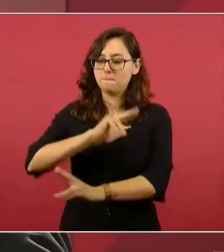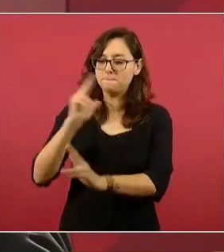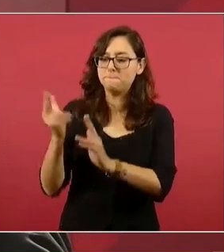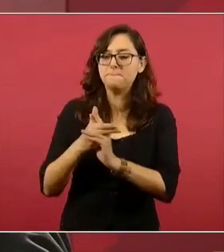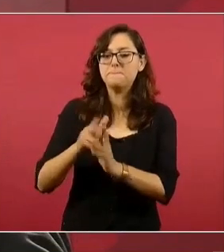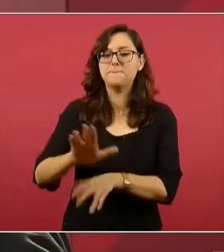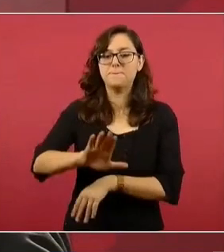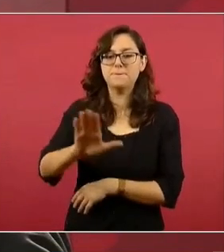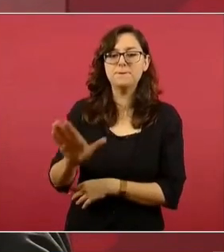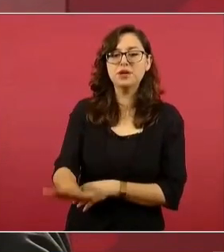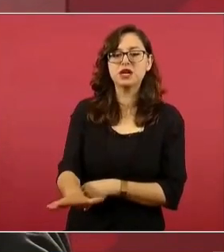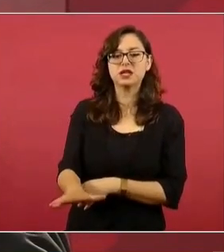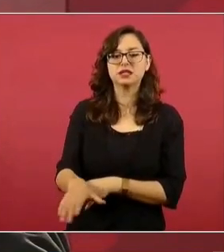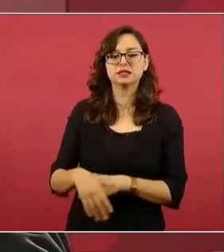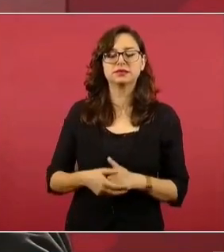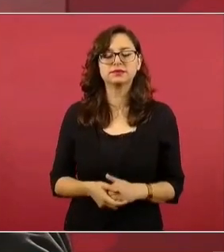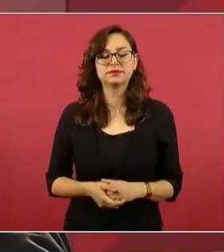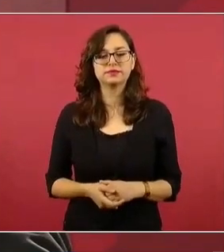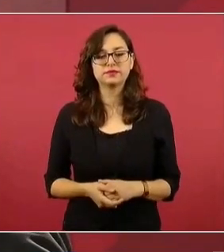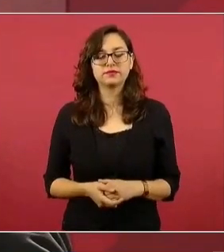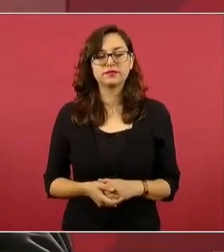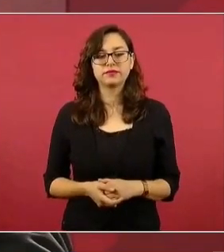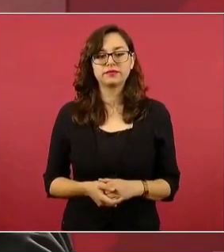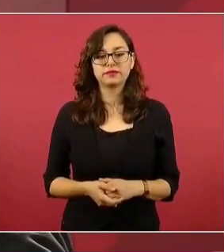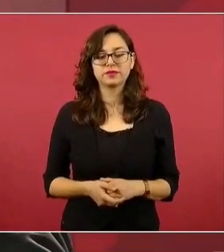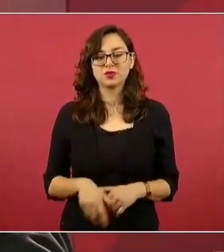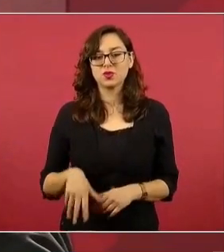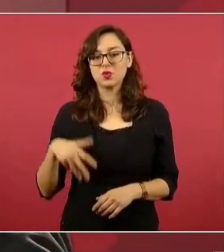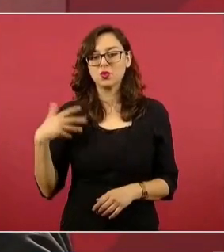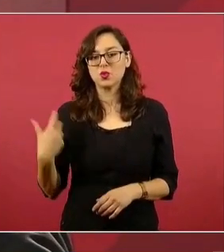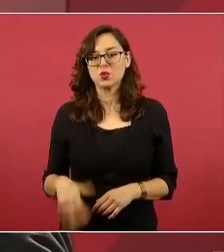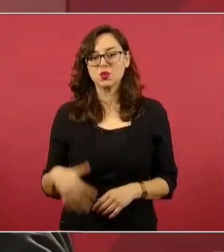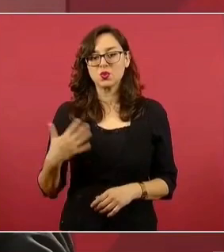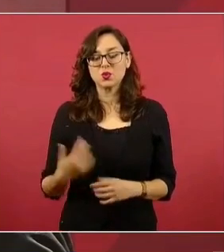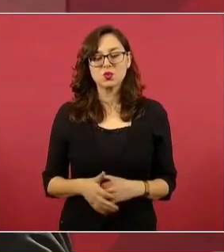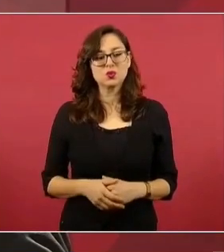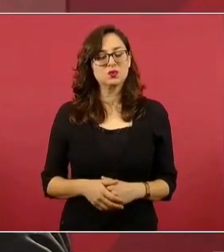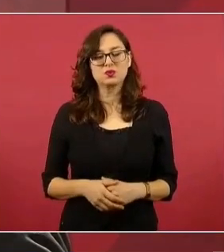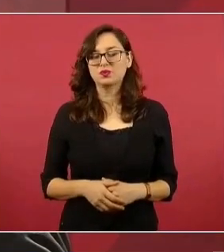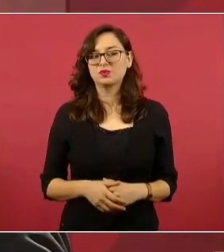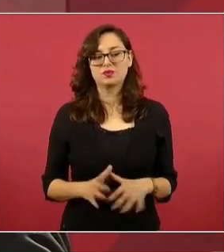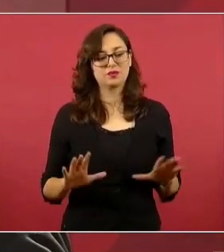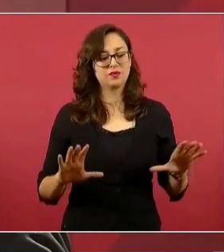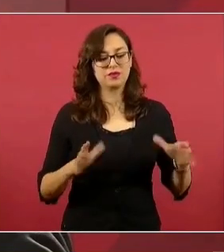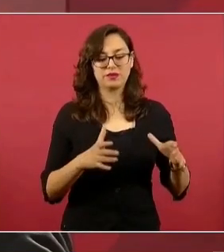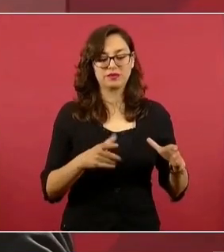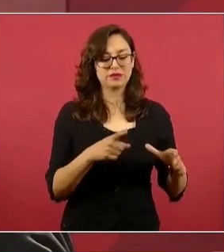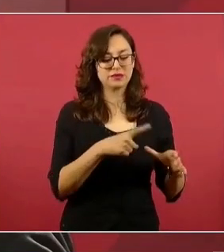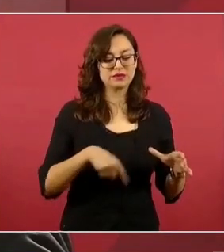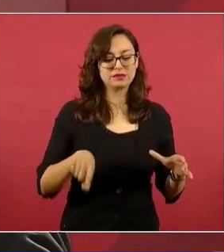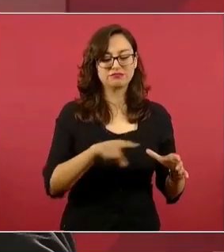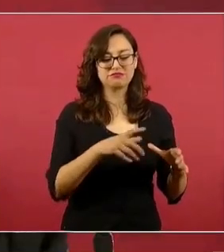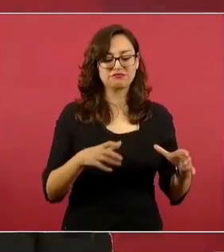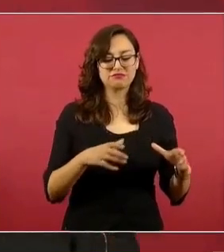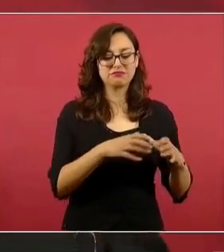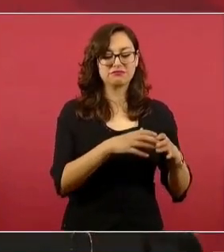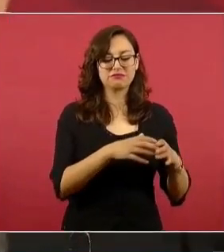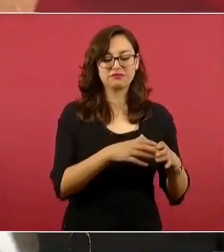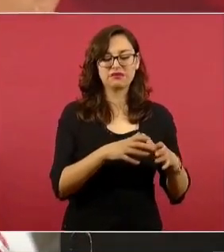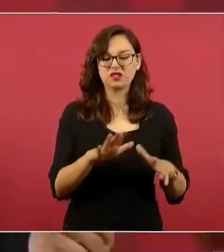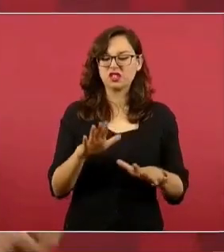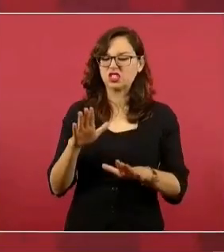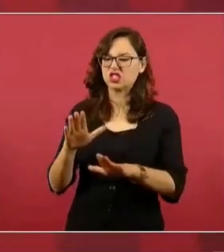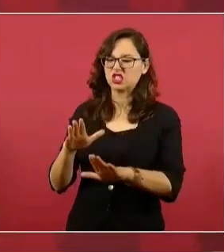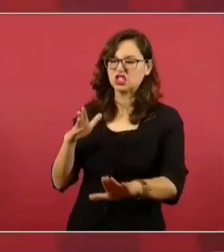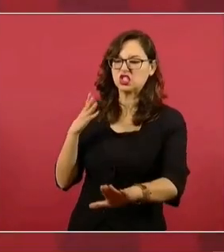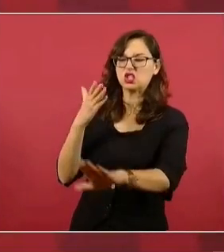Y cuando dan el golpe, el presidente Madero está prácticamente